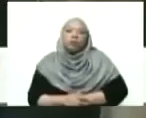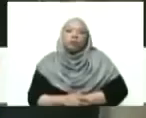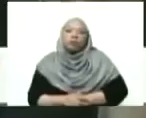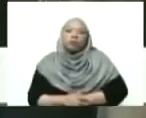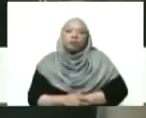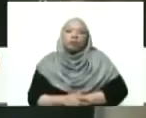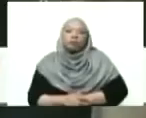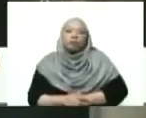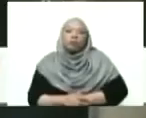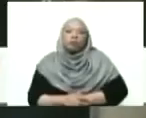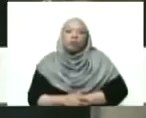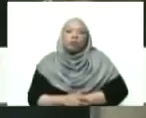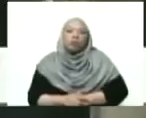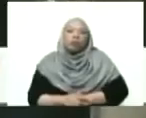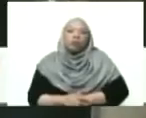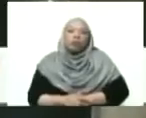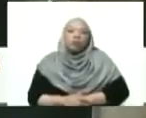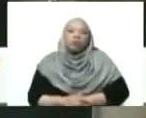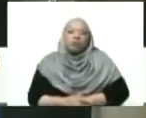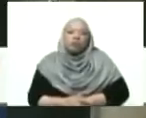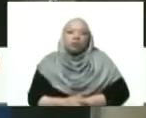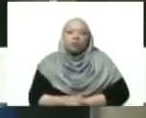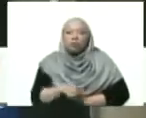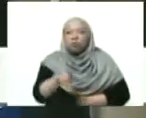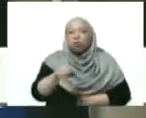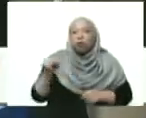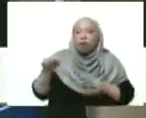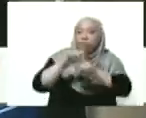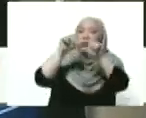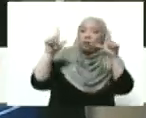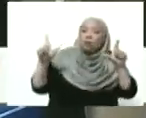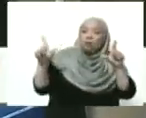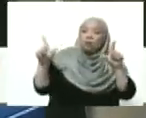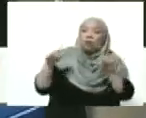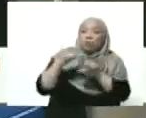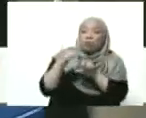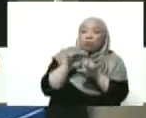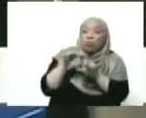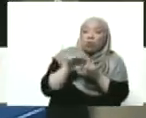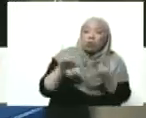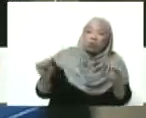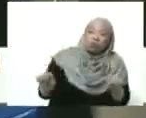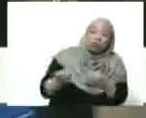Bueno, efectivamente es un hecho evidente, y